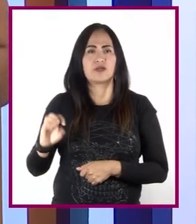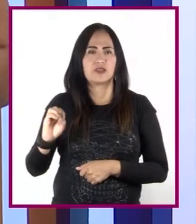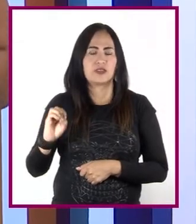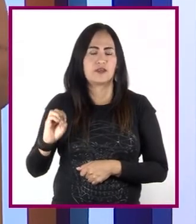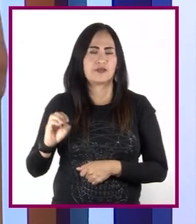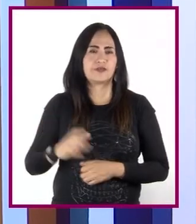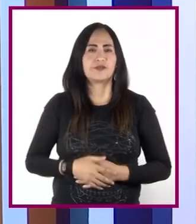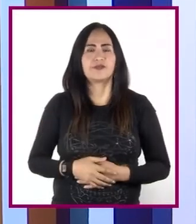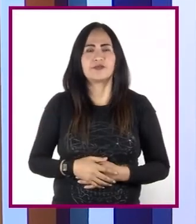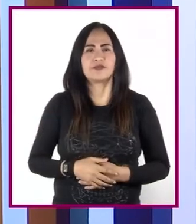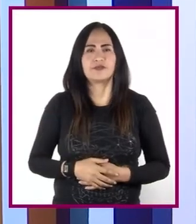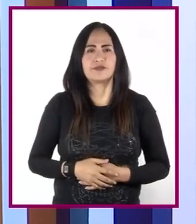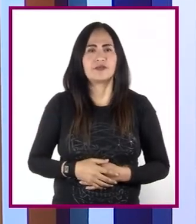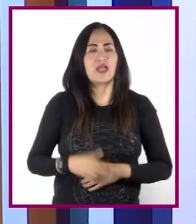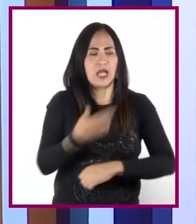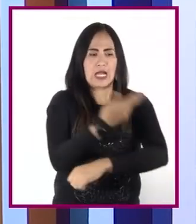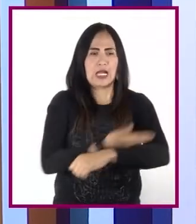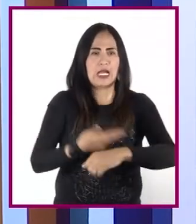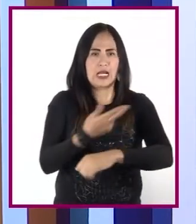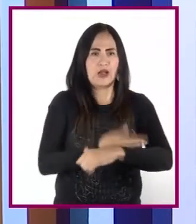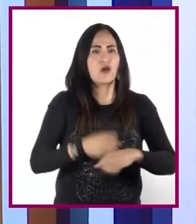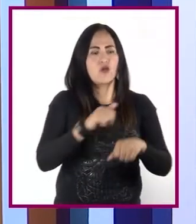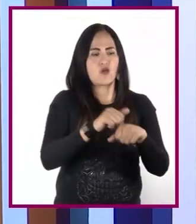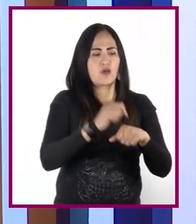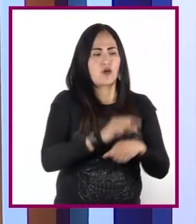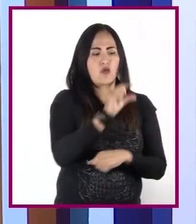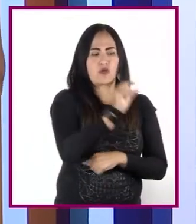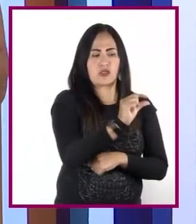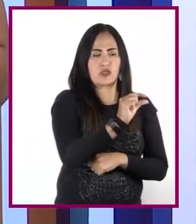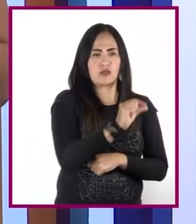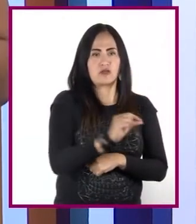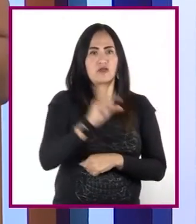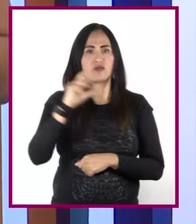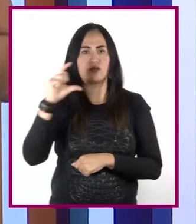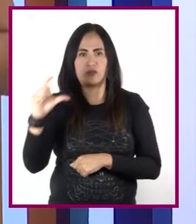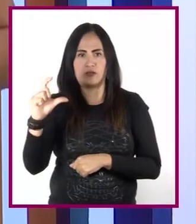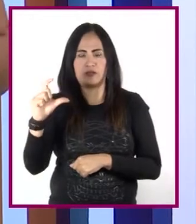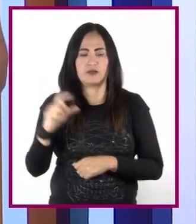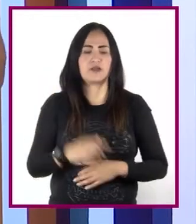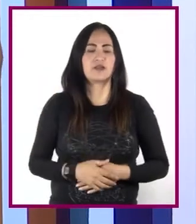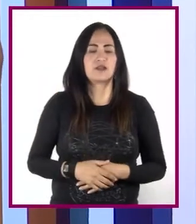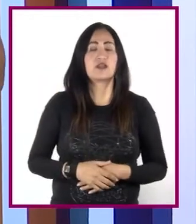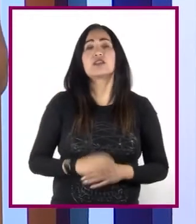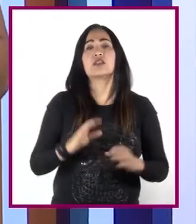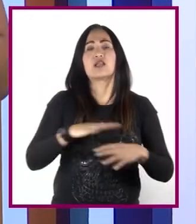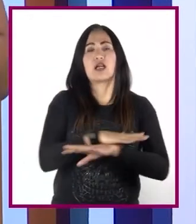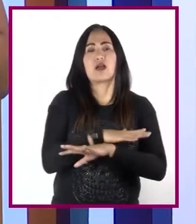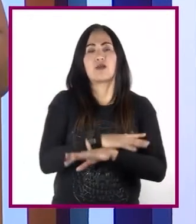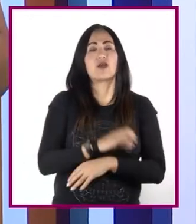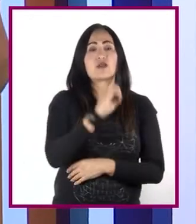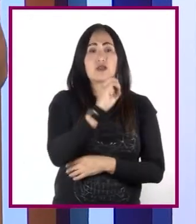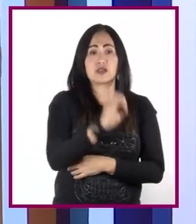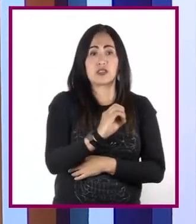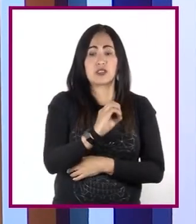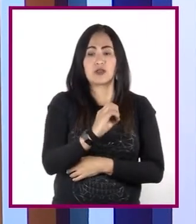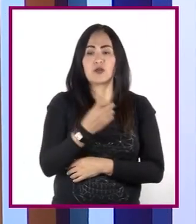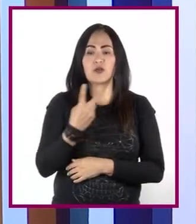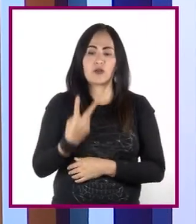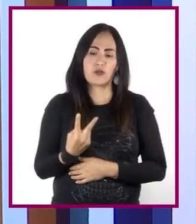0. Ordenémoslos de menor a mayor, por lo que ahora el orden será 0,